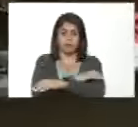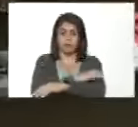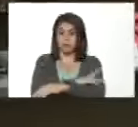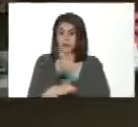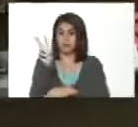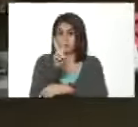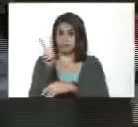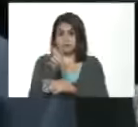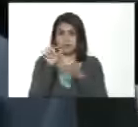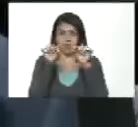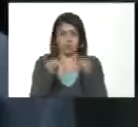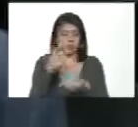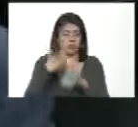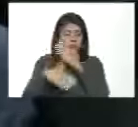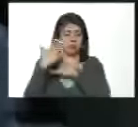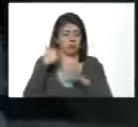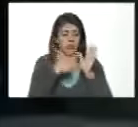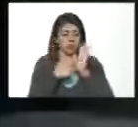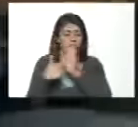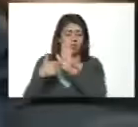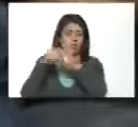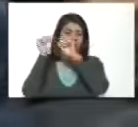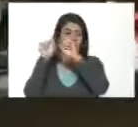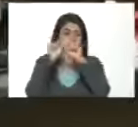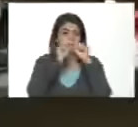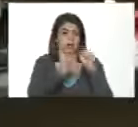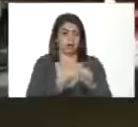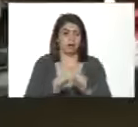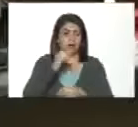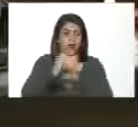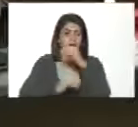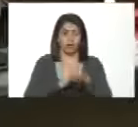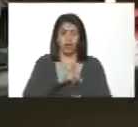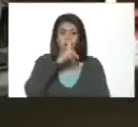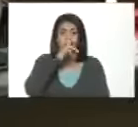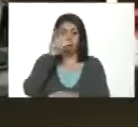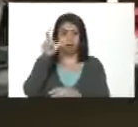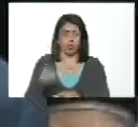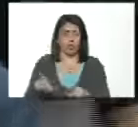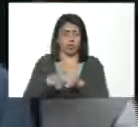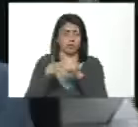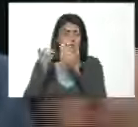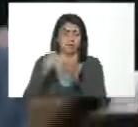venezolana en ese momento manifestó rechazo a un hecho tan abominable como ese.